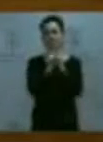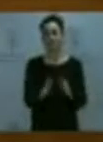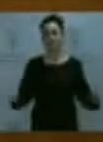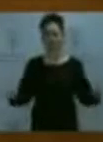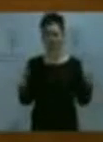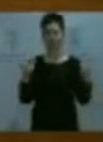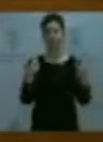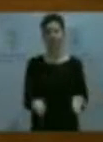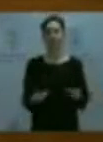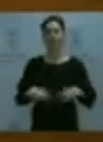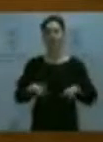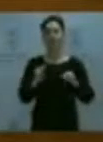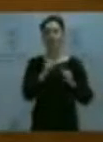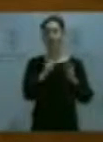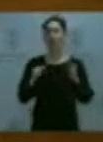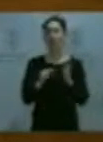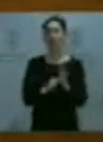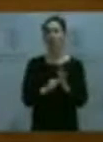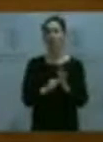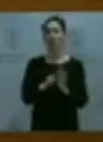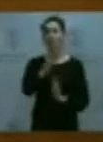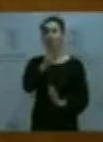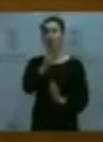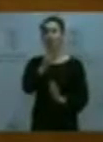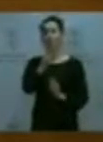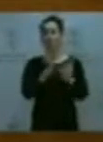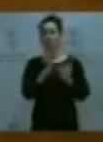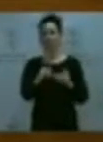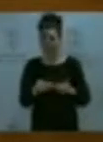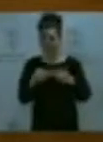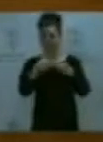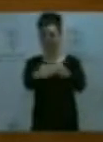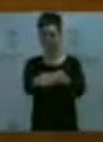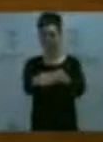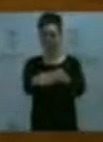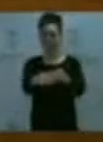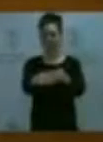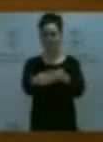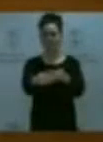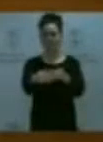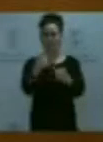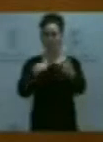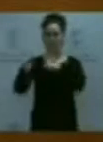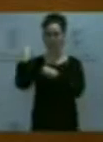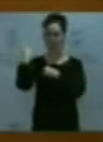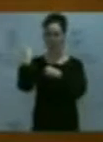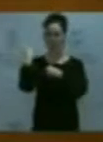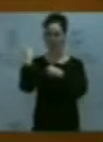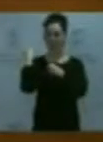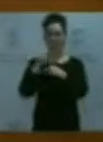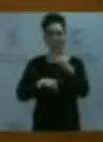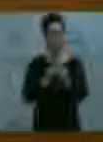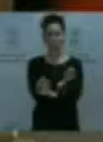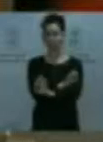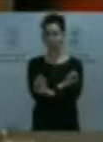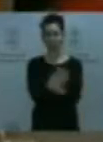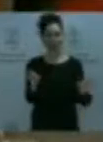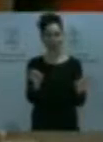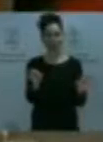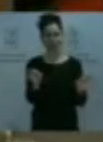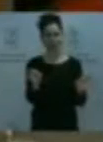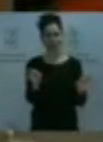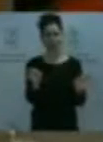2027. Pero es que no se hizo absolutamente nada. Ni hay soporte presupuestario, ni